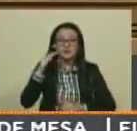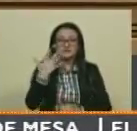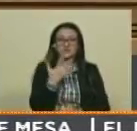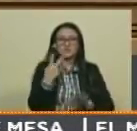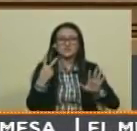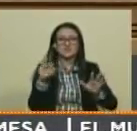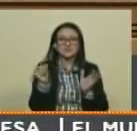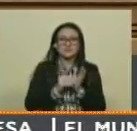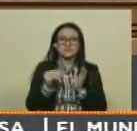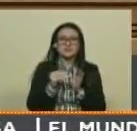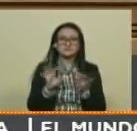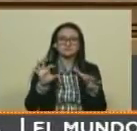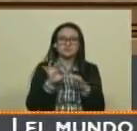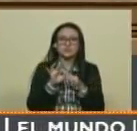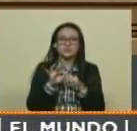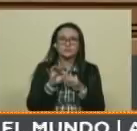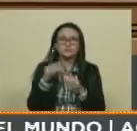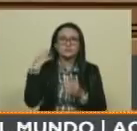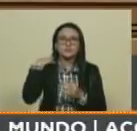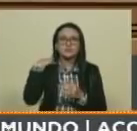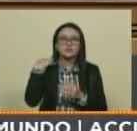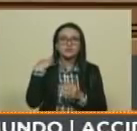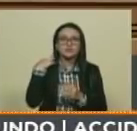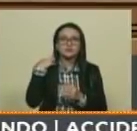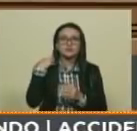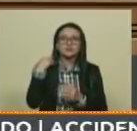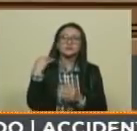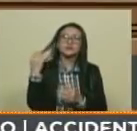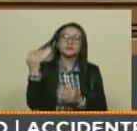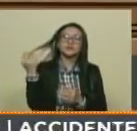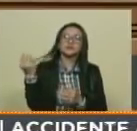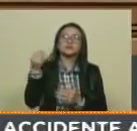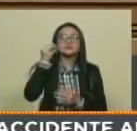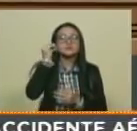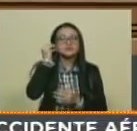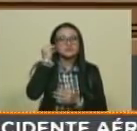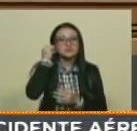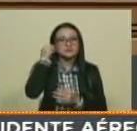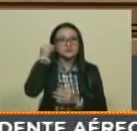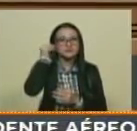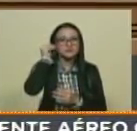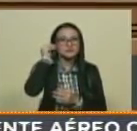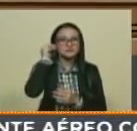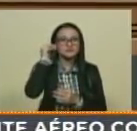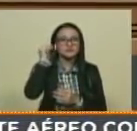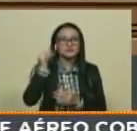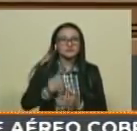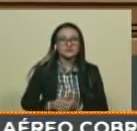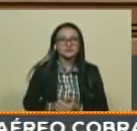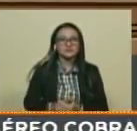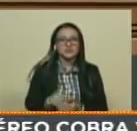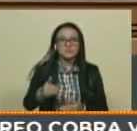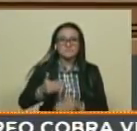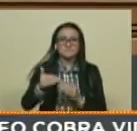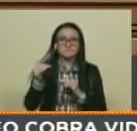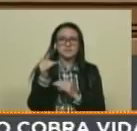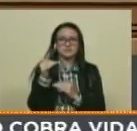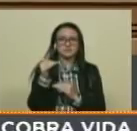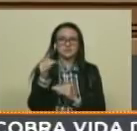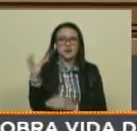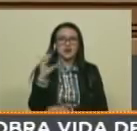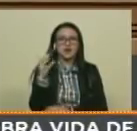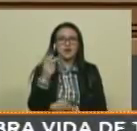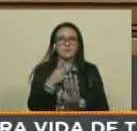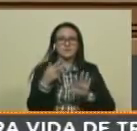causas vinculadas con las protestas violentas de abril a agosto, 14 por la Fiscalía Militar Superior de Caracas, 26